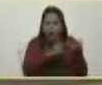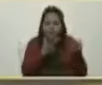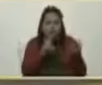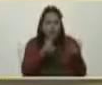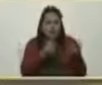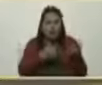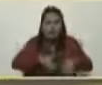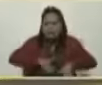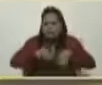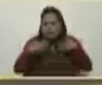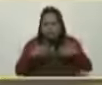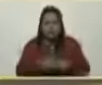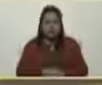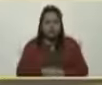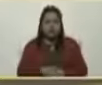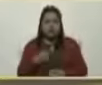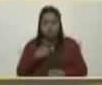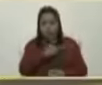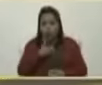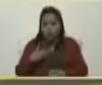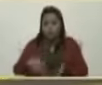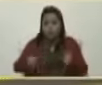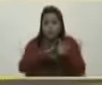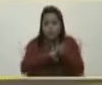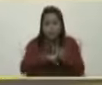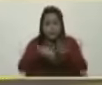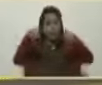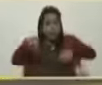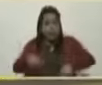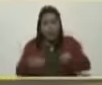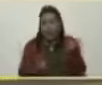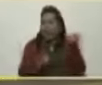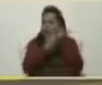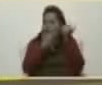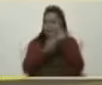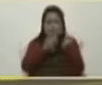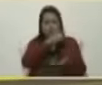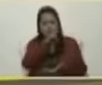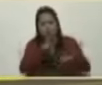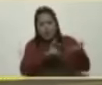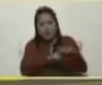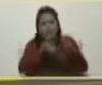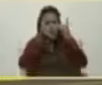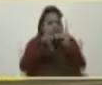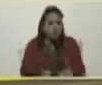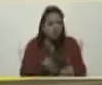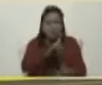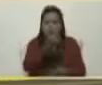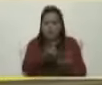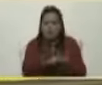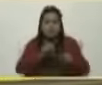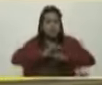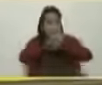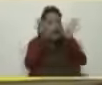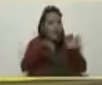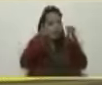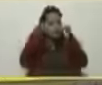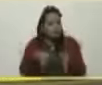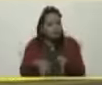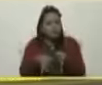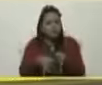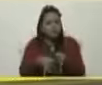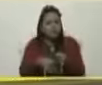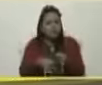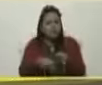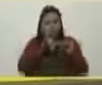quiero ratificarle hoy todo mi apoyo y mi decisión totalmente firme. Del mismo